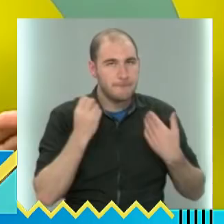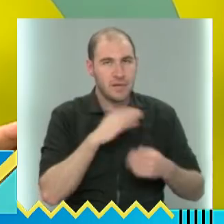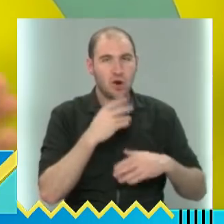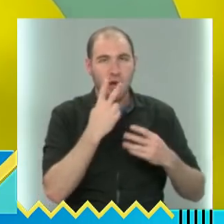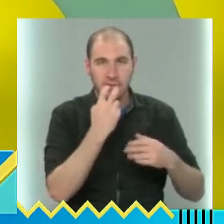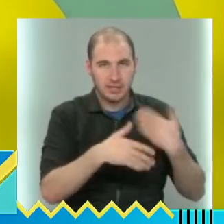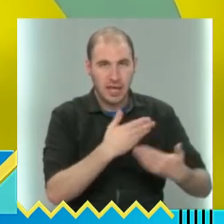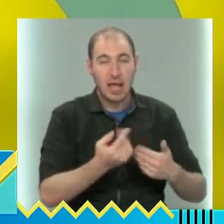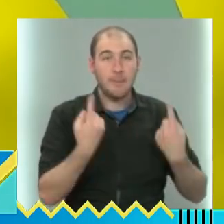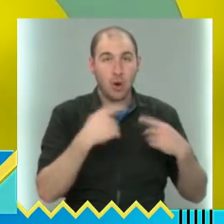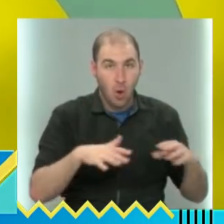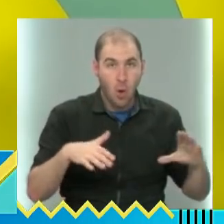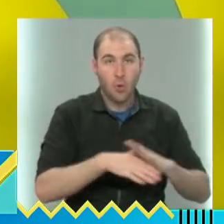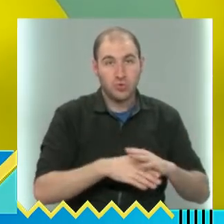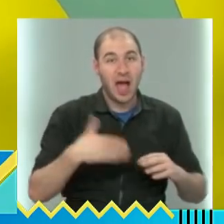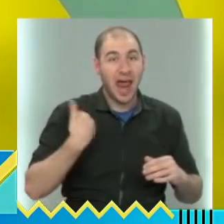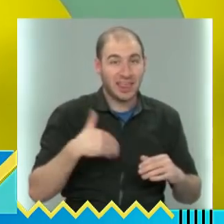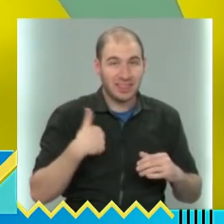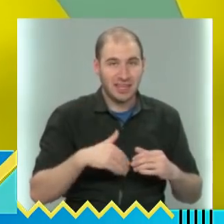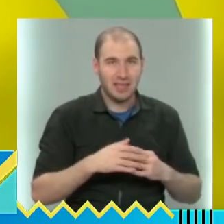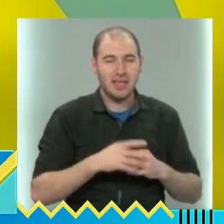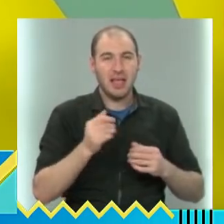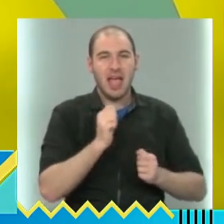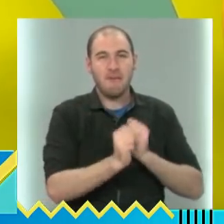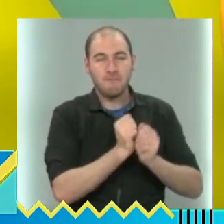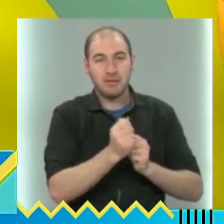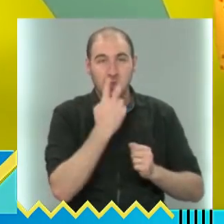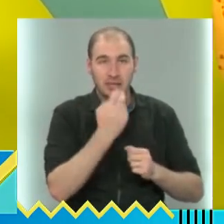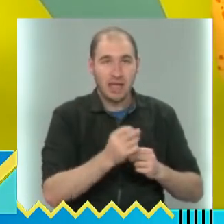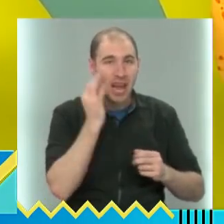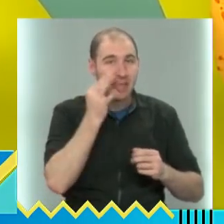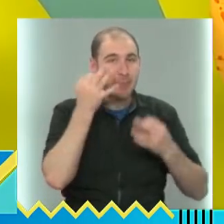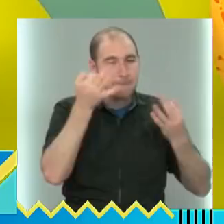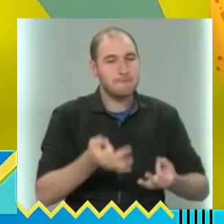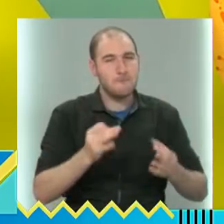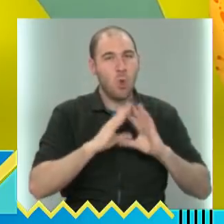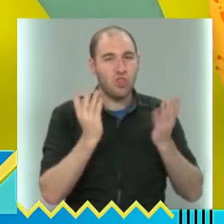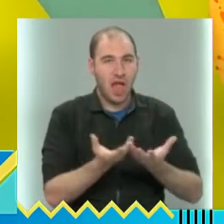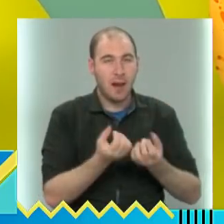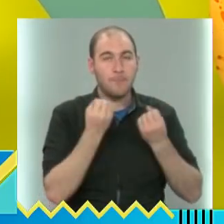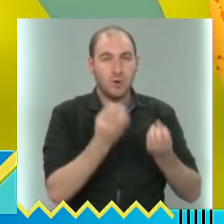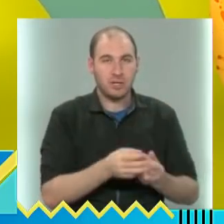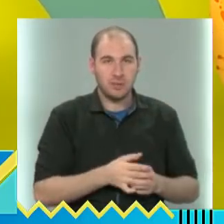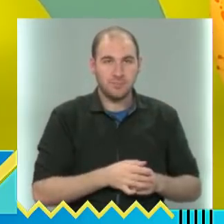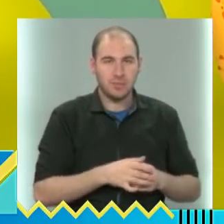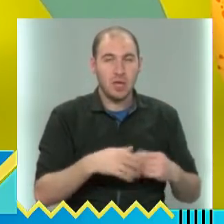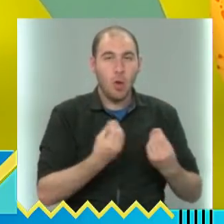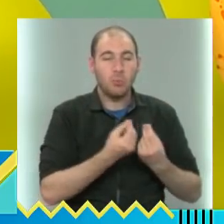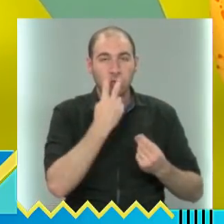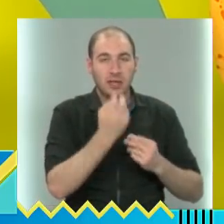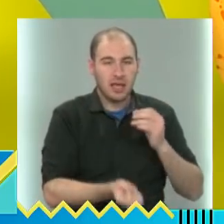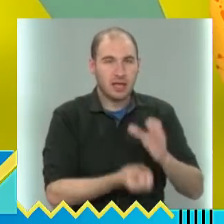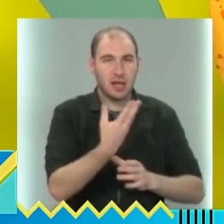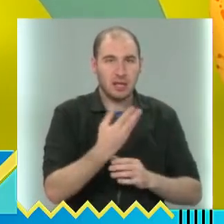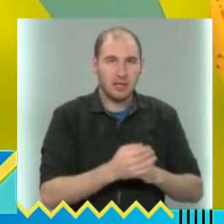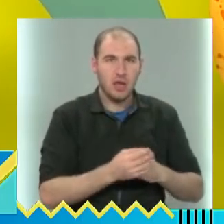energía. Pero justamente Argentina tiene una de las matrices energéticas más limpias del mundo, porque gran parte de su generación de